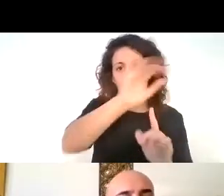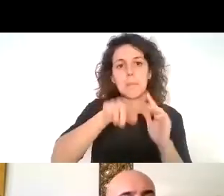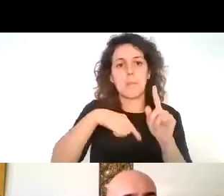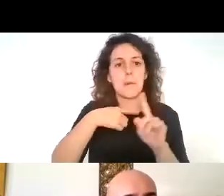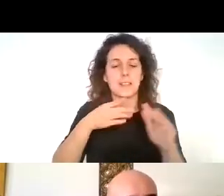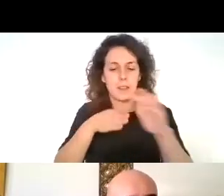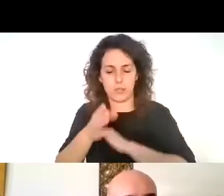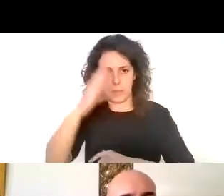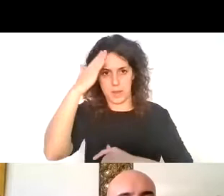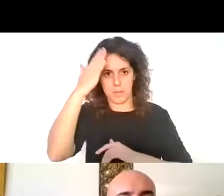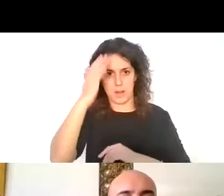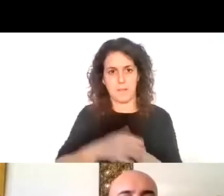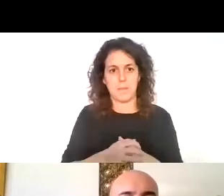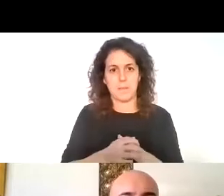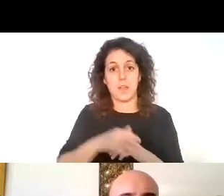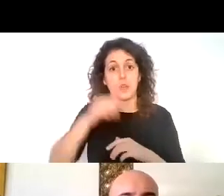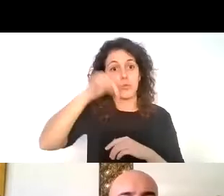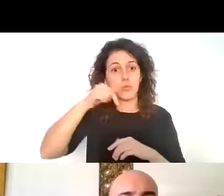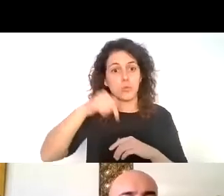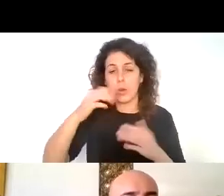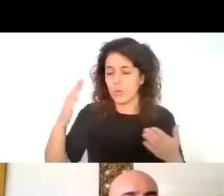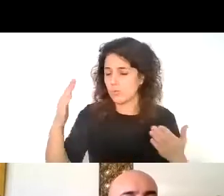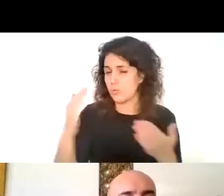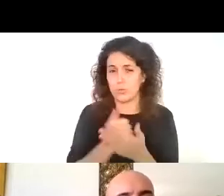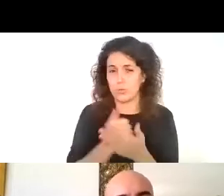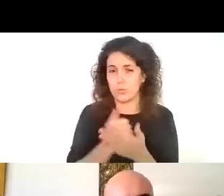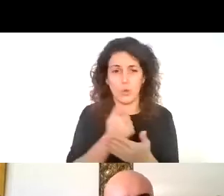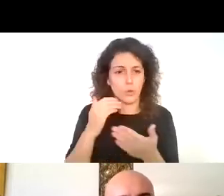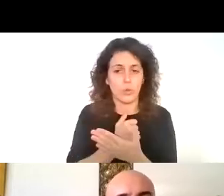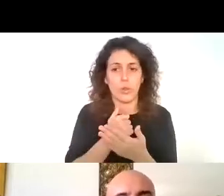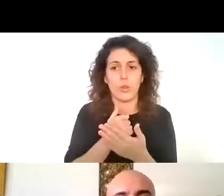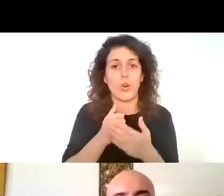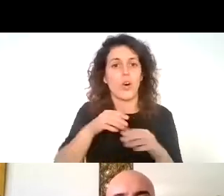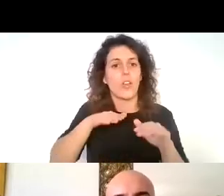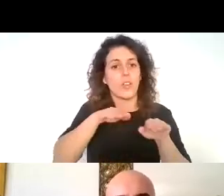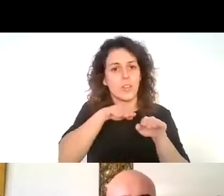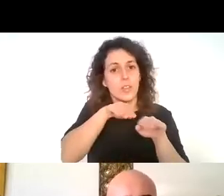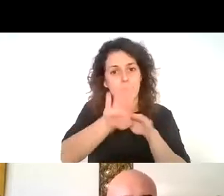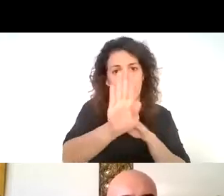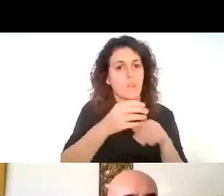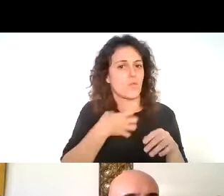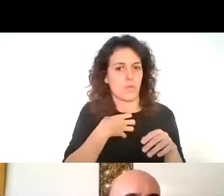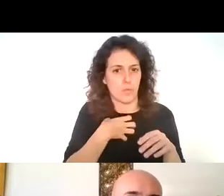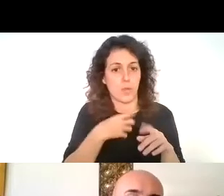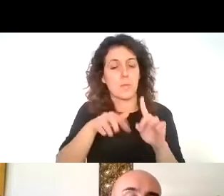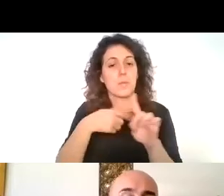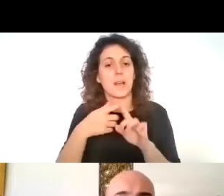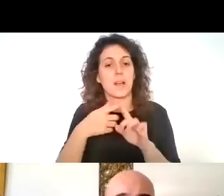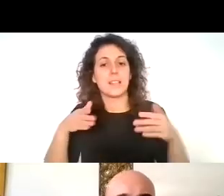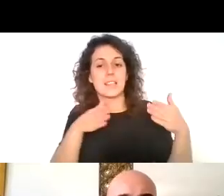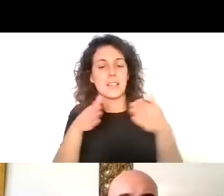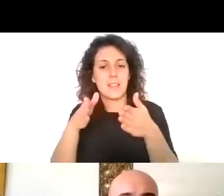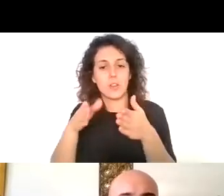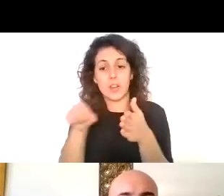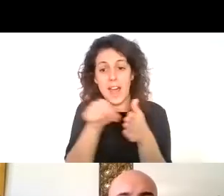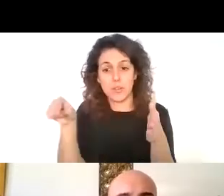pavimento de todas las rutas y zonas de recreo del parque es antideslizante y los senderos de circulación tienen una anchura mínima